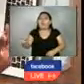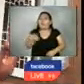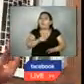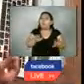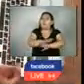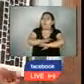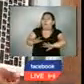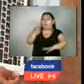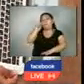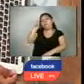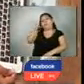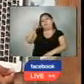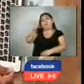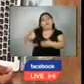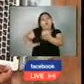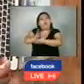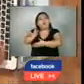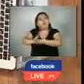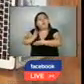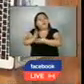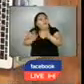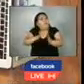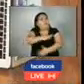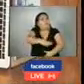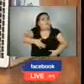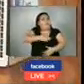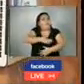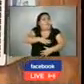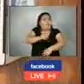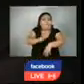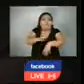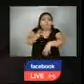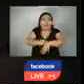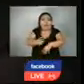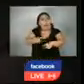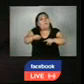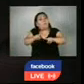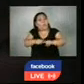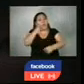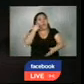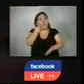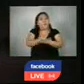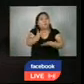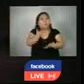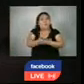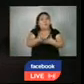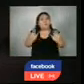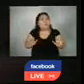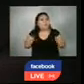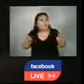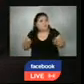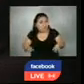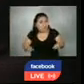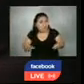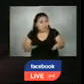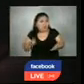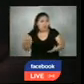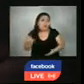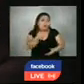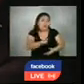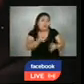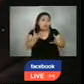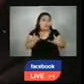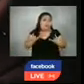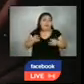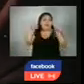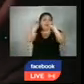acceso a estos espacios porque lo disfrutan. Pero lo que sí se puede comprobar es que la mayoría de usuarios quieren ser parte